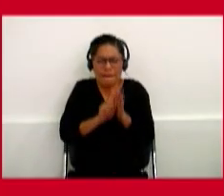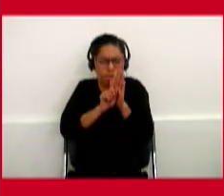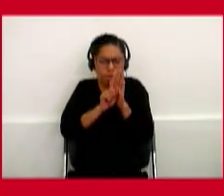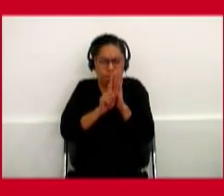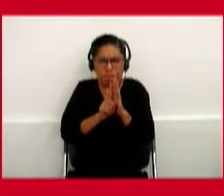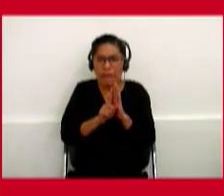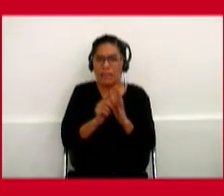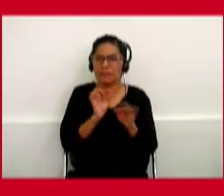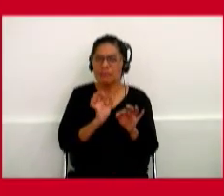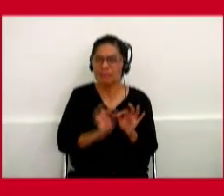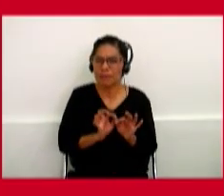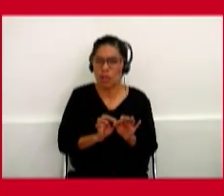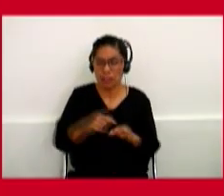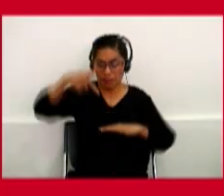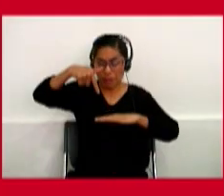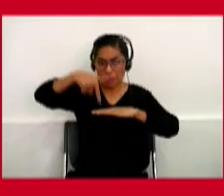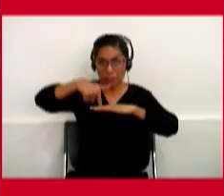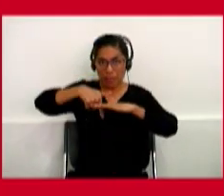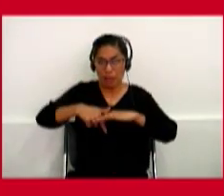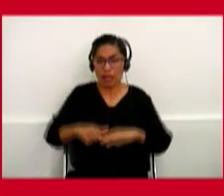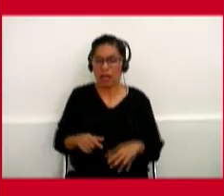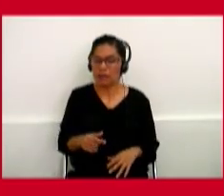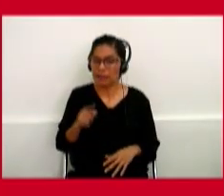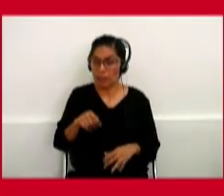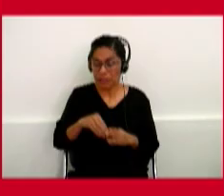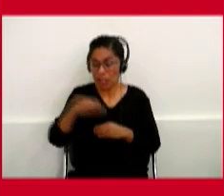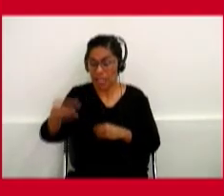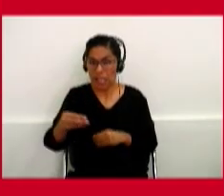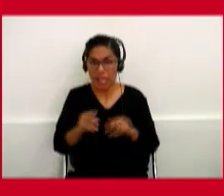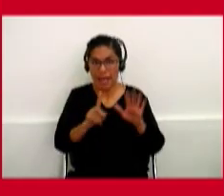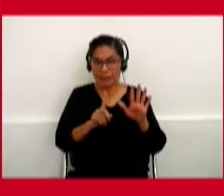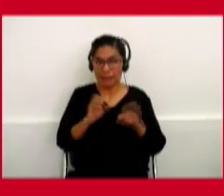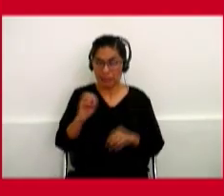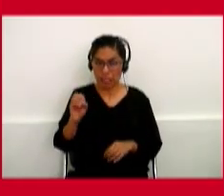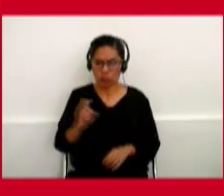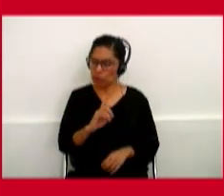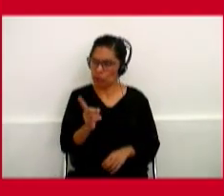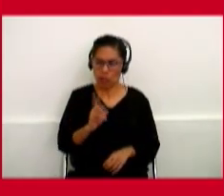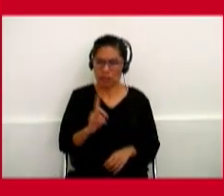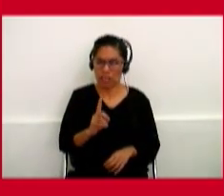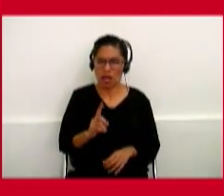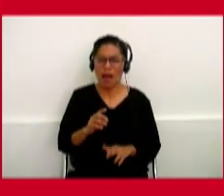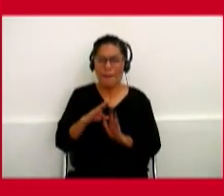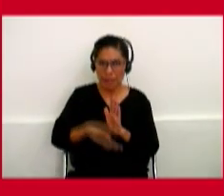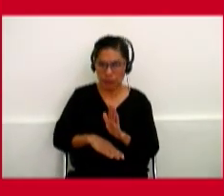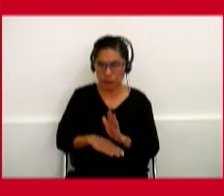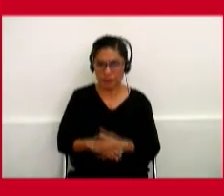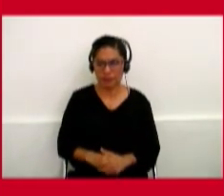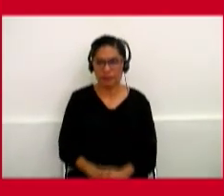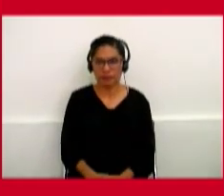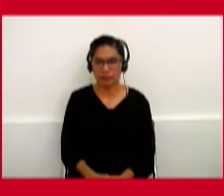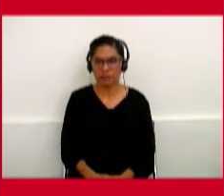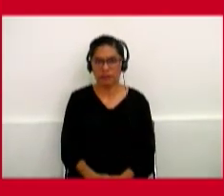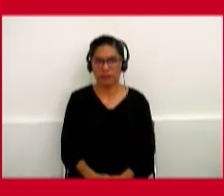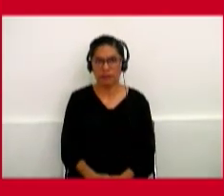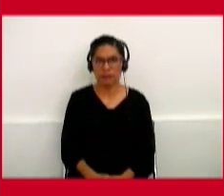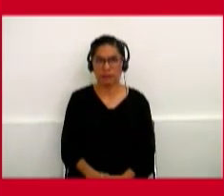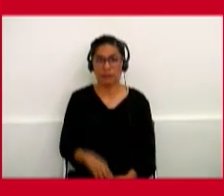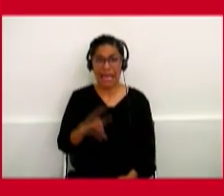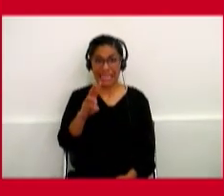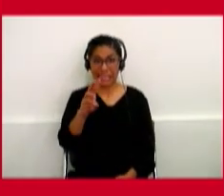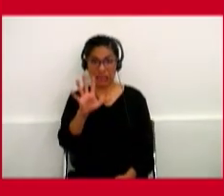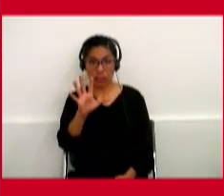Que mi último taladro ya no salía en 600, sino salía en 650 milisegundos. Entonces, con eso, de los